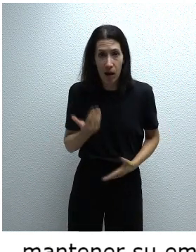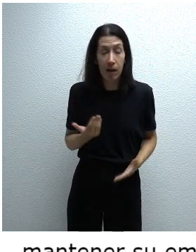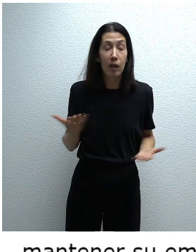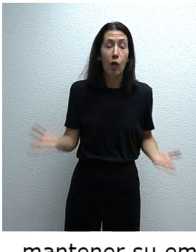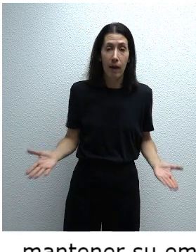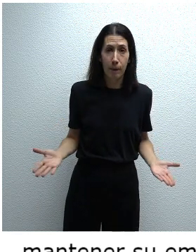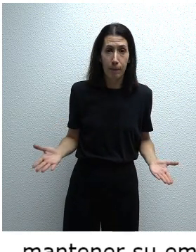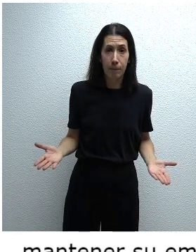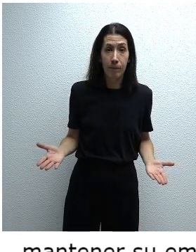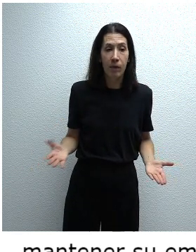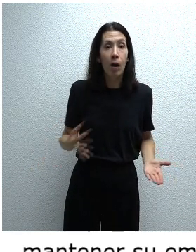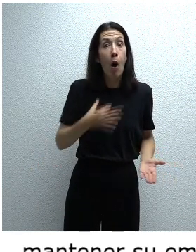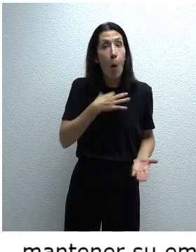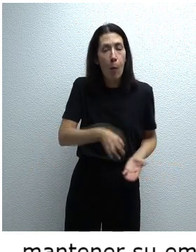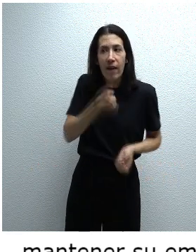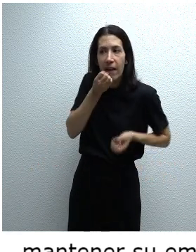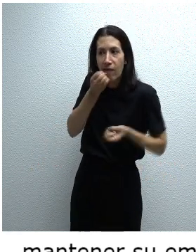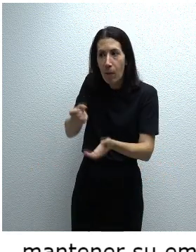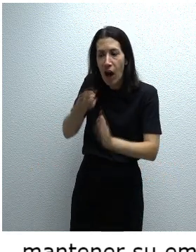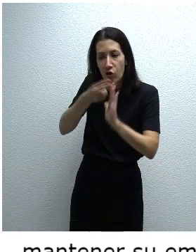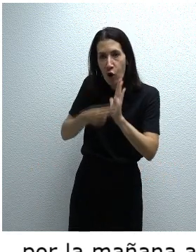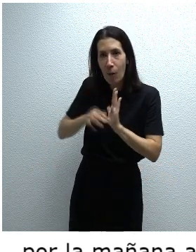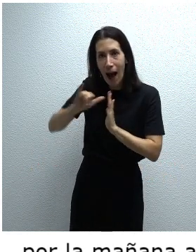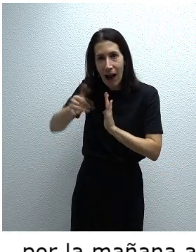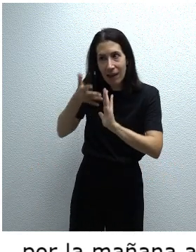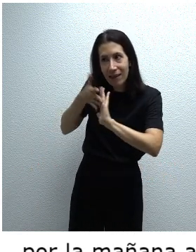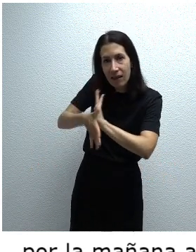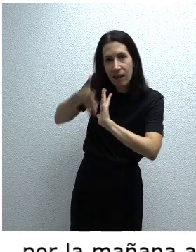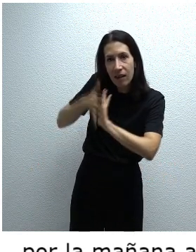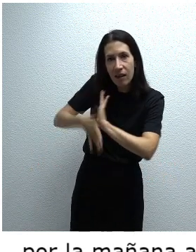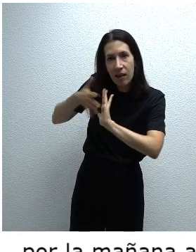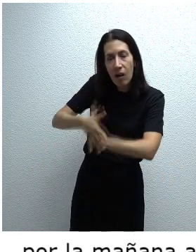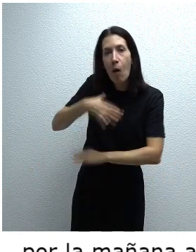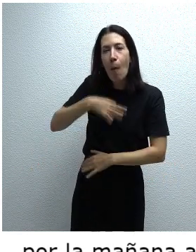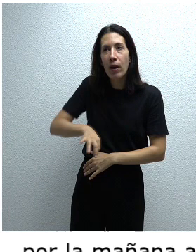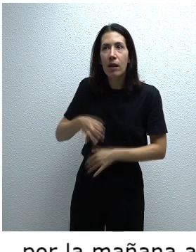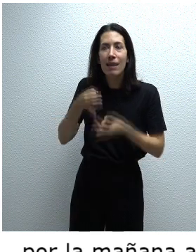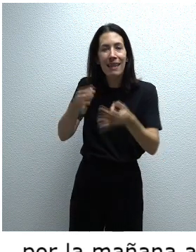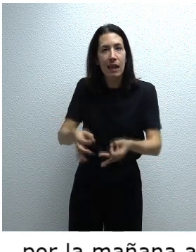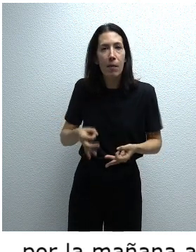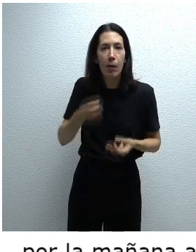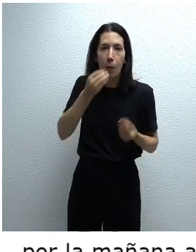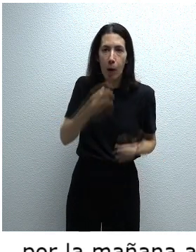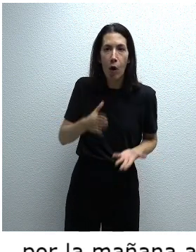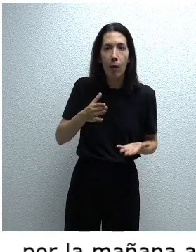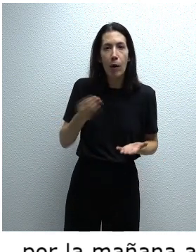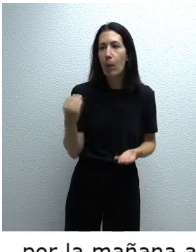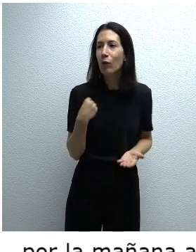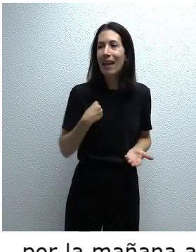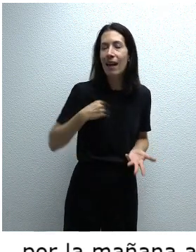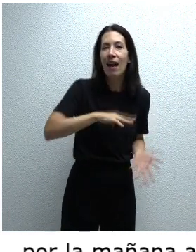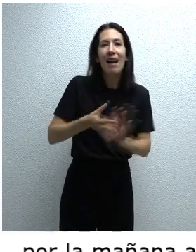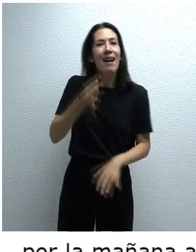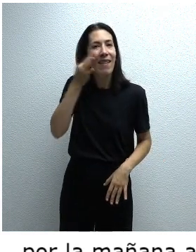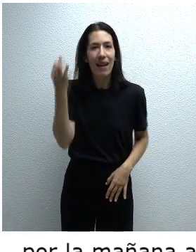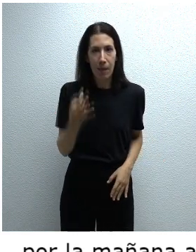claro, podemos informar sobre la norma, pero siempre con ese punto de, bueno, ¿y en la práctica qué? Porque lo que quiere la